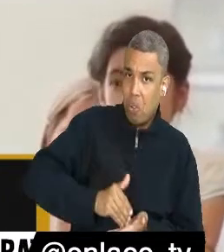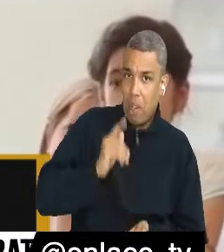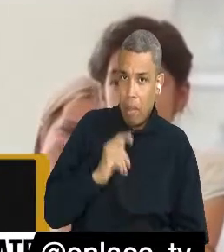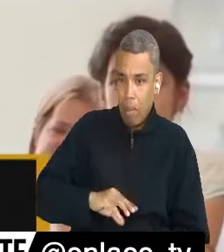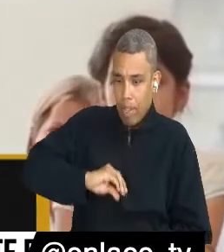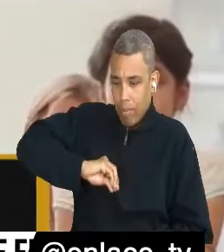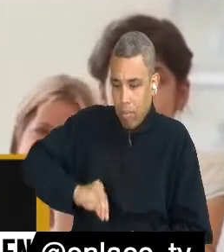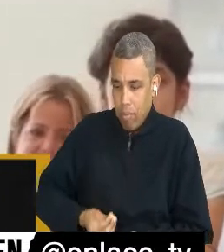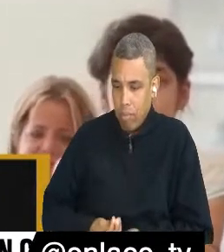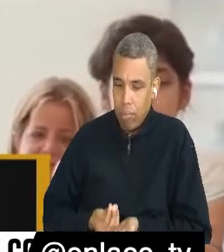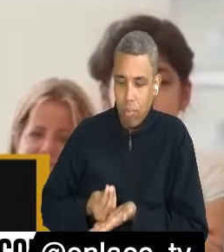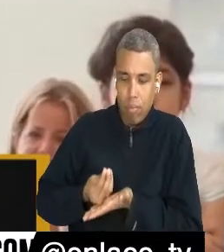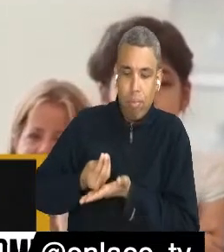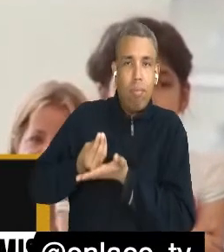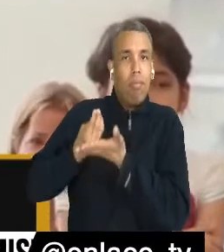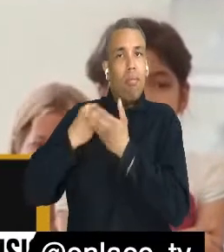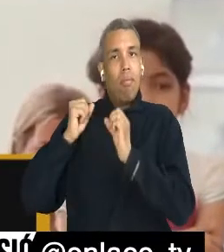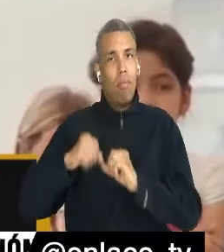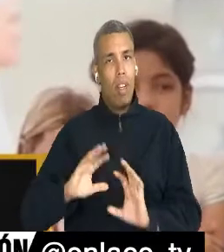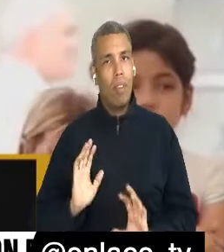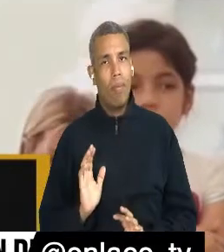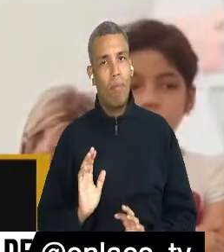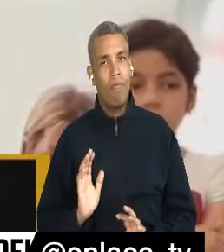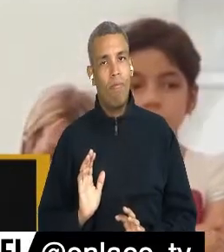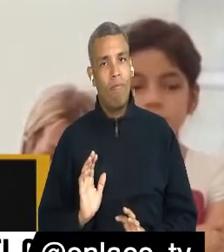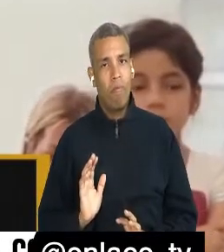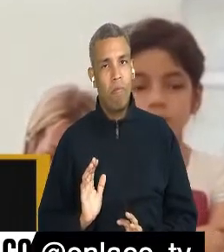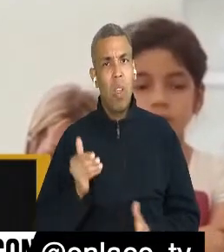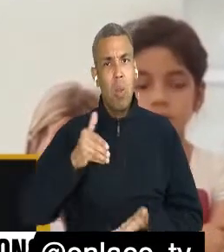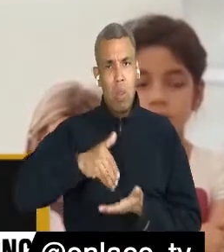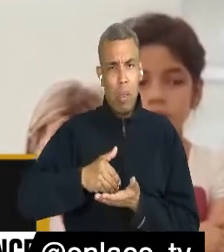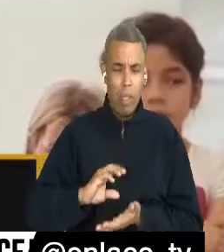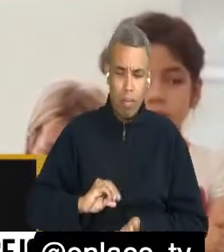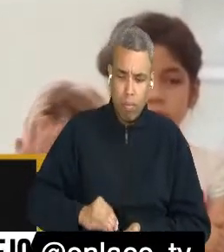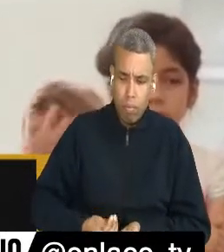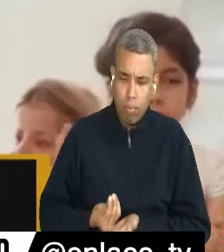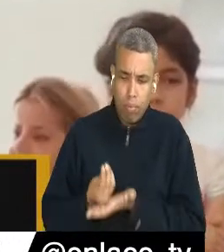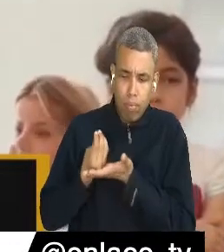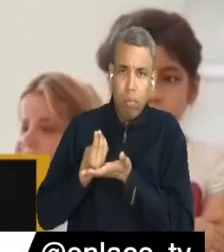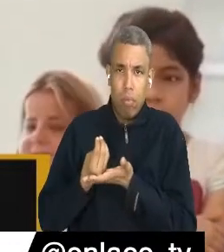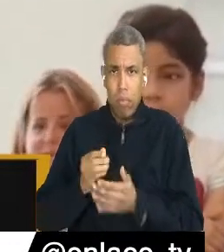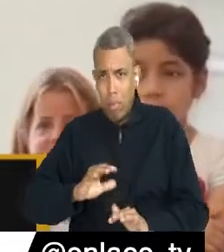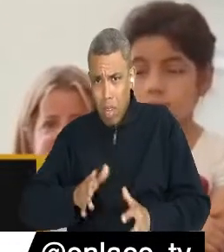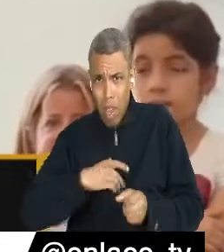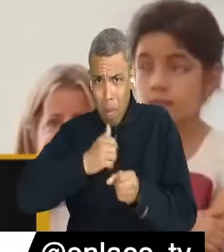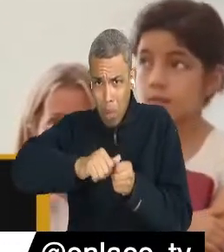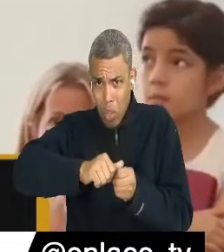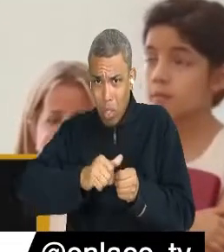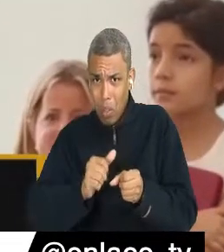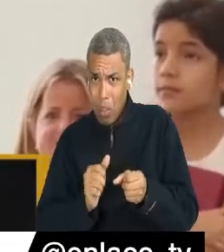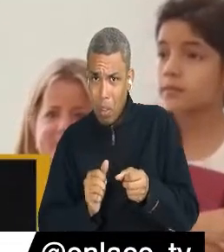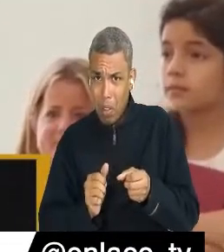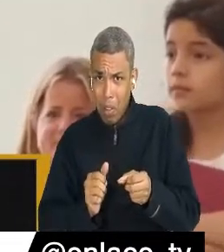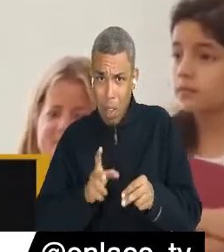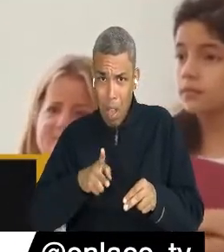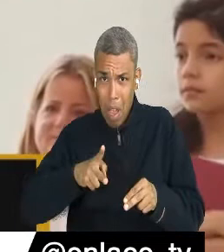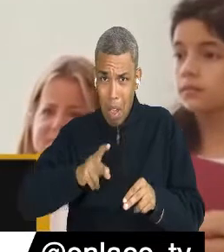se esfumaron. Y por eso el proyecto no se ha suspendido, querido alcalde,